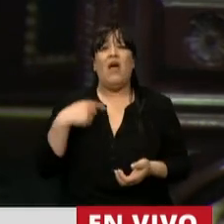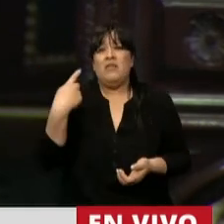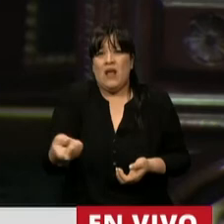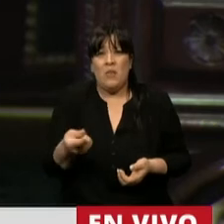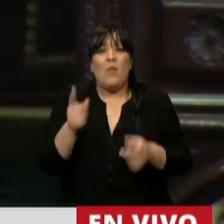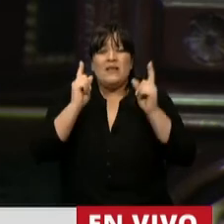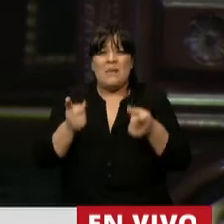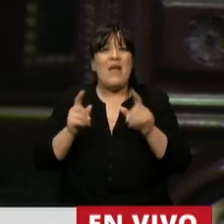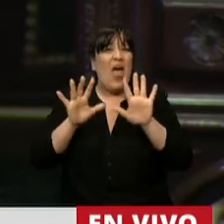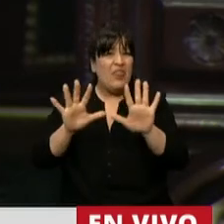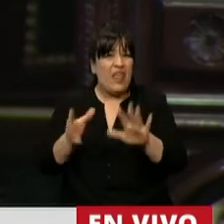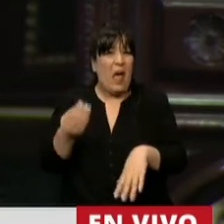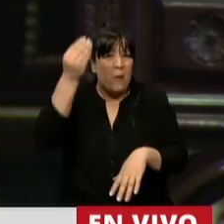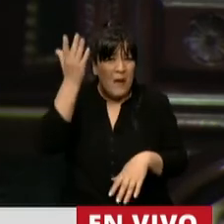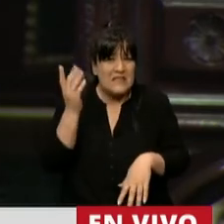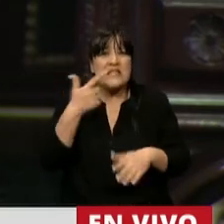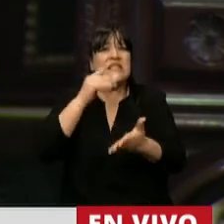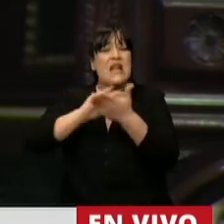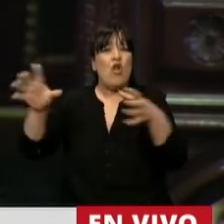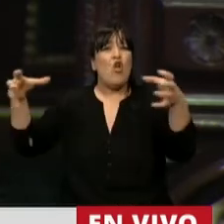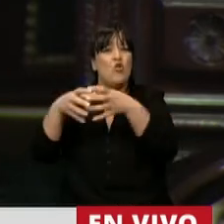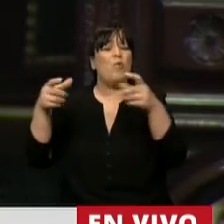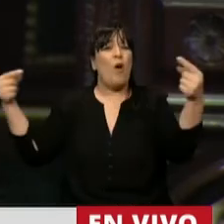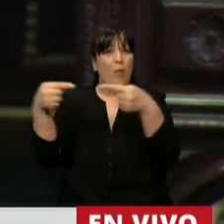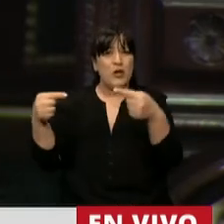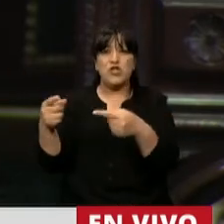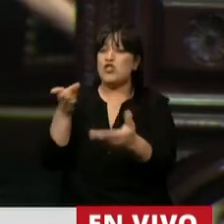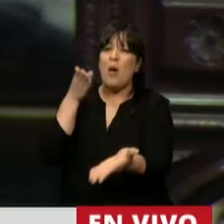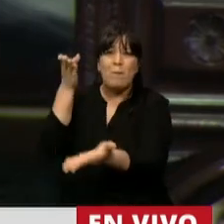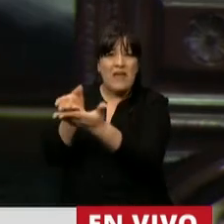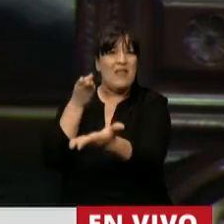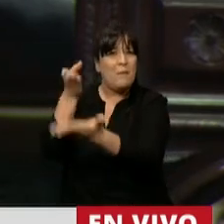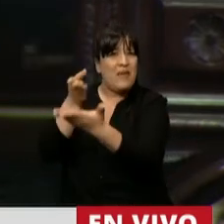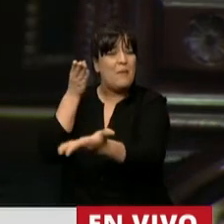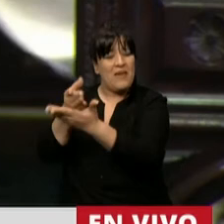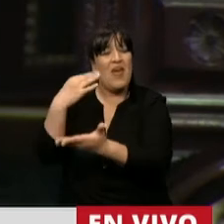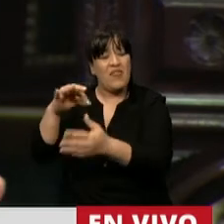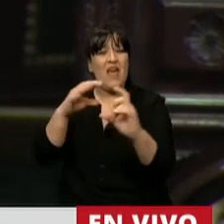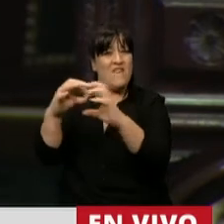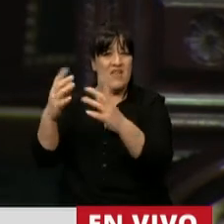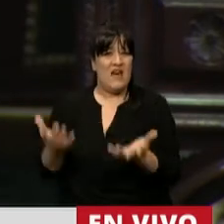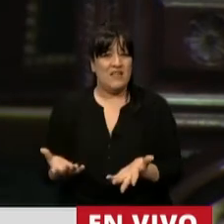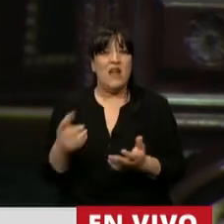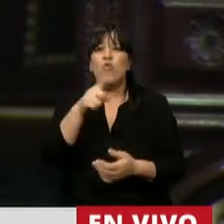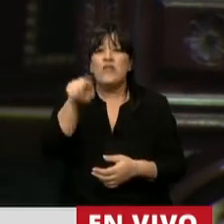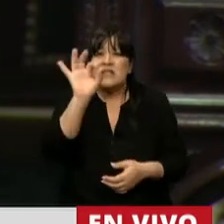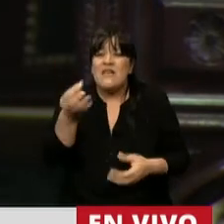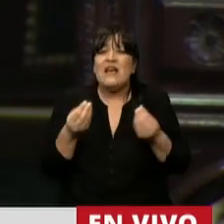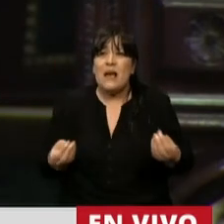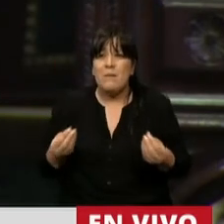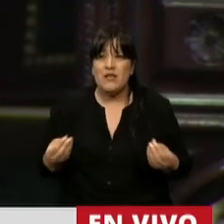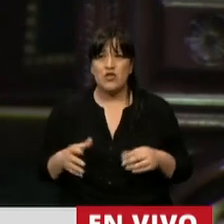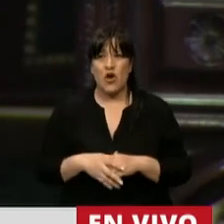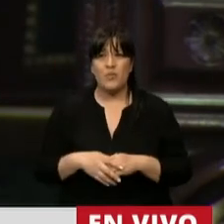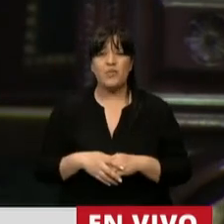que 10 veces senadores de la oposición le exigieron que lo trate. ¿Y saben lo que sucedió? En